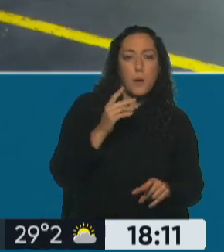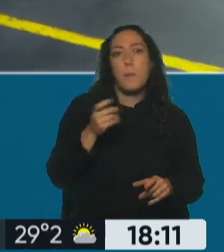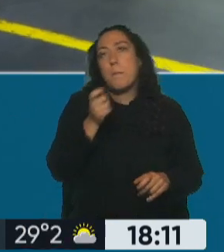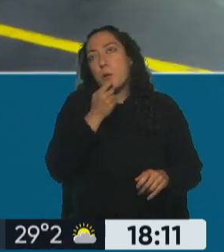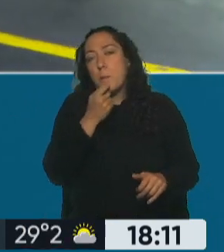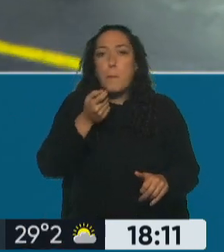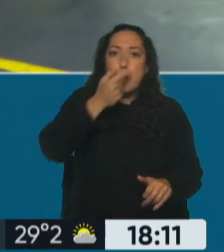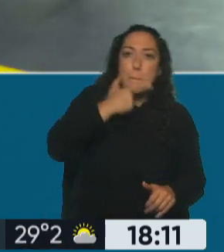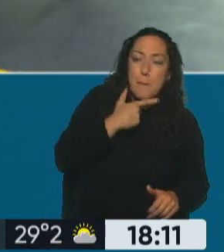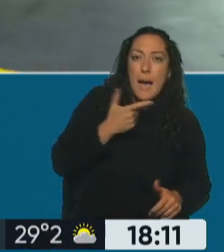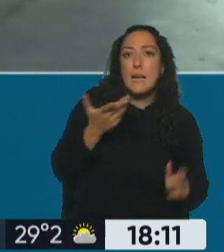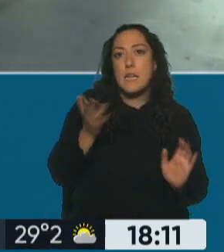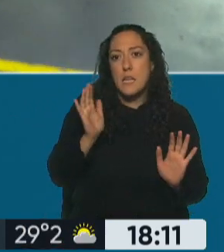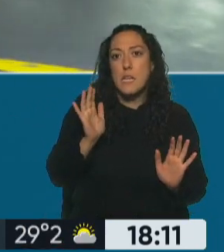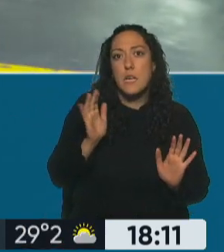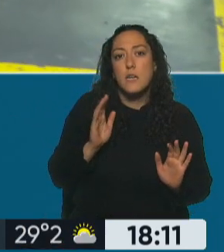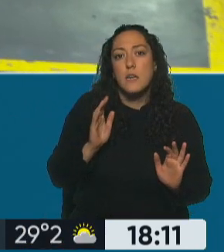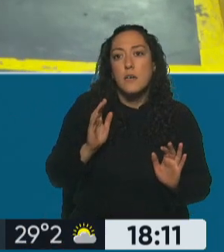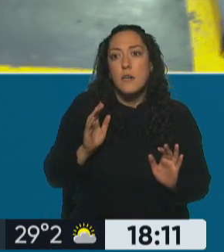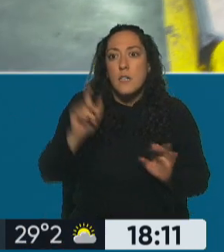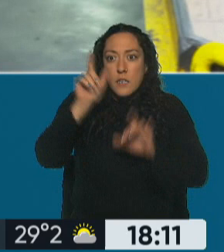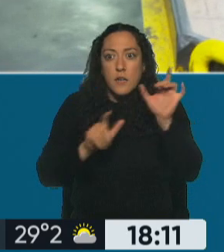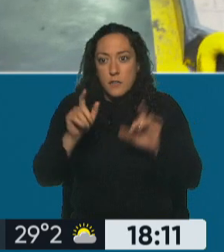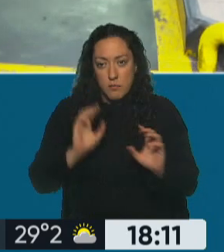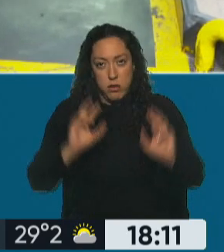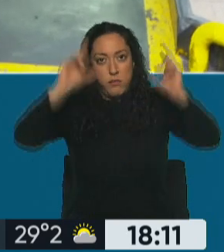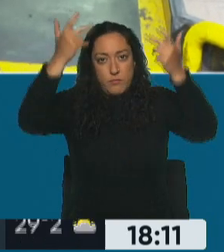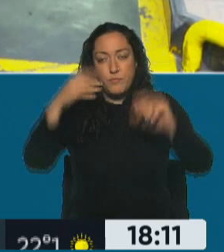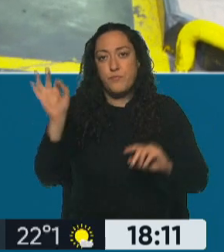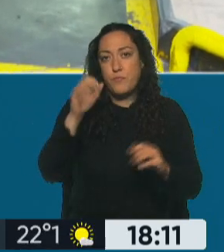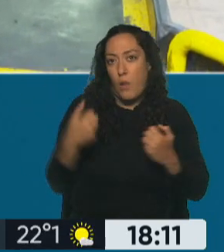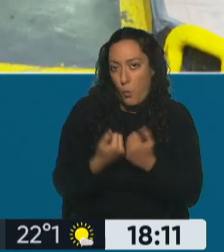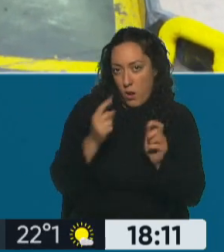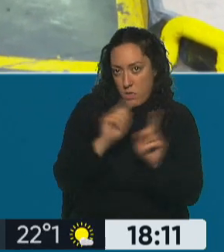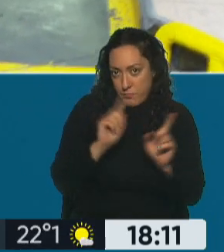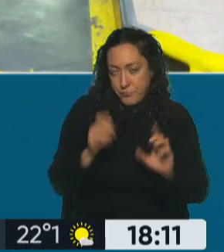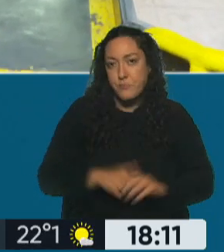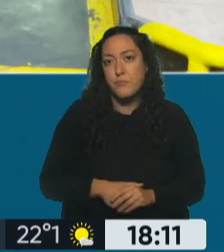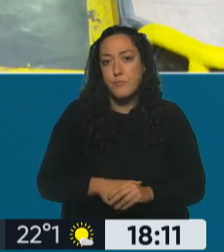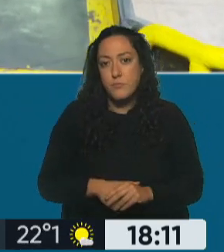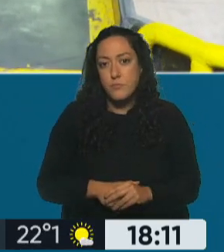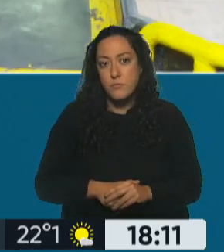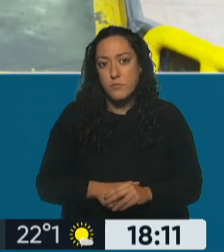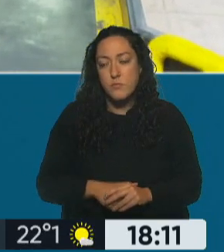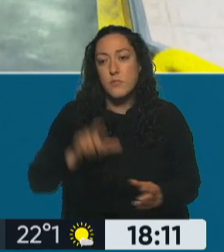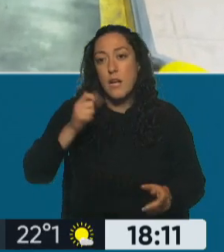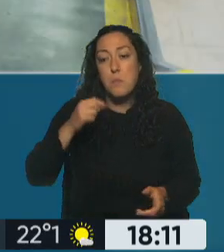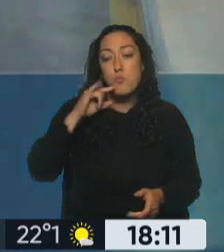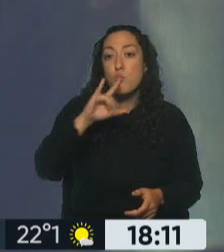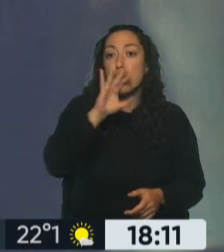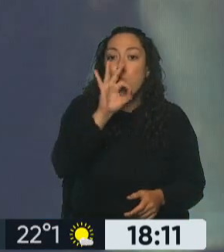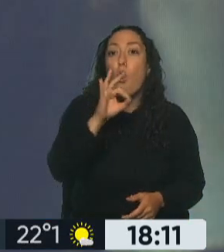Mauricio Macri, sí, claro, genera reacciones claro, por otros que claro, no están de acuerdo. Bueno, me parece que la decisión de Caputo es una